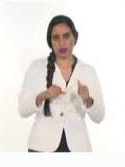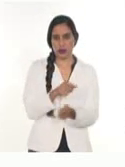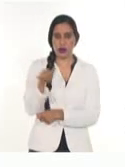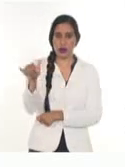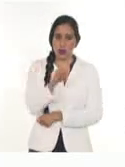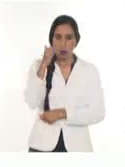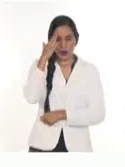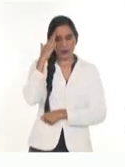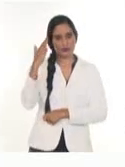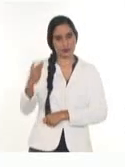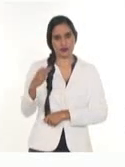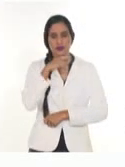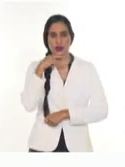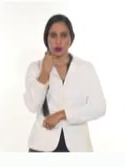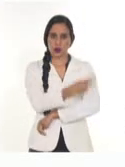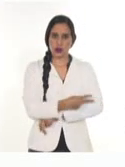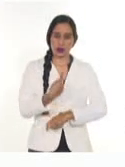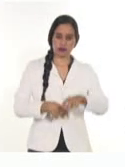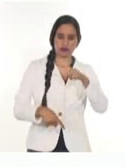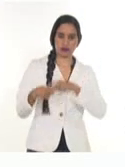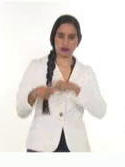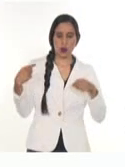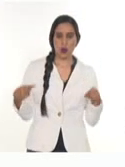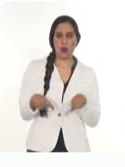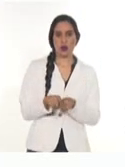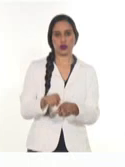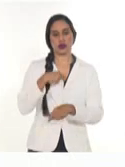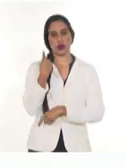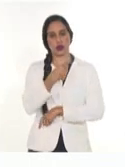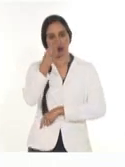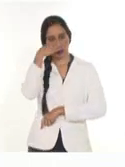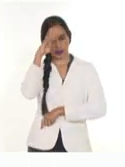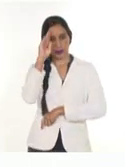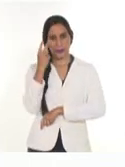de Moscú con nuestro país. Nosotros tendremos más detalles en próximas emisiones.